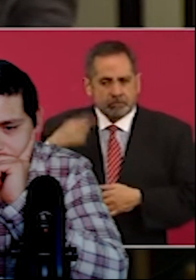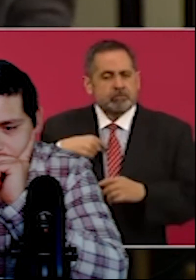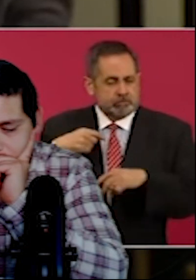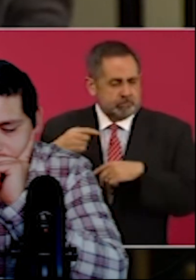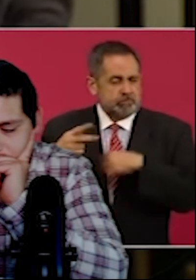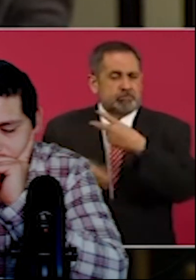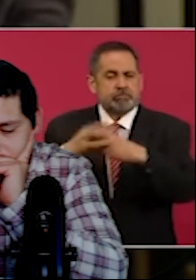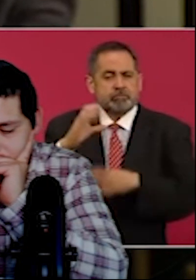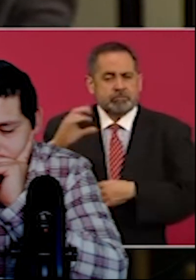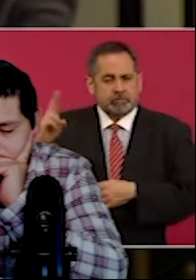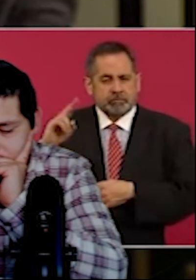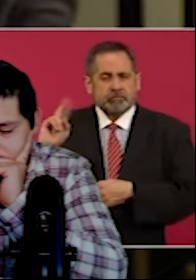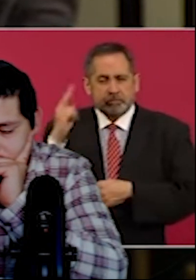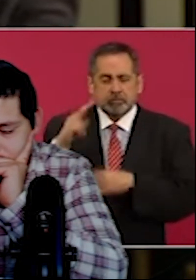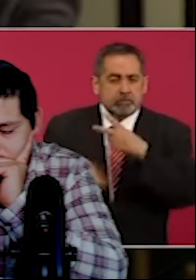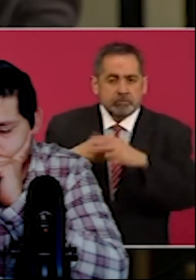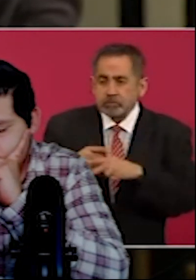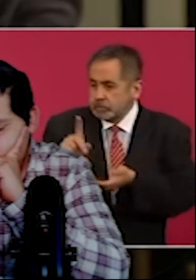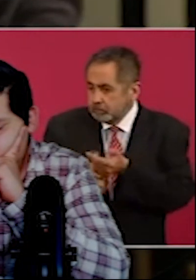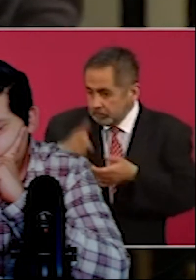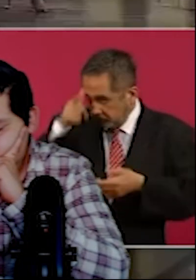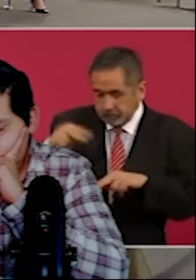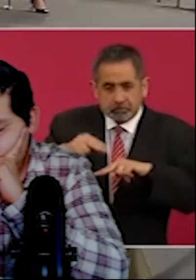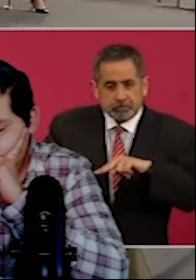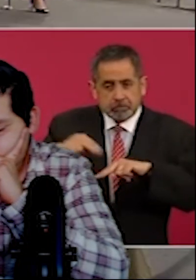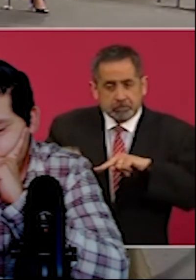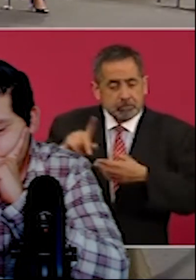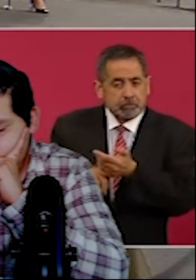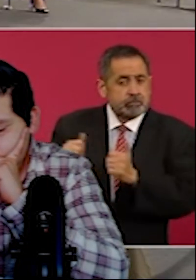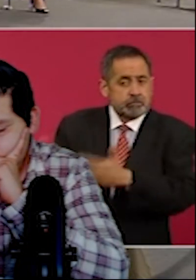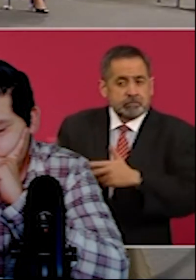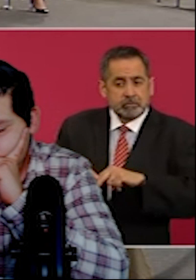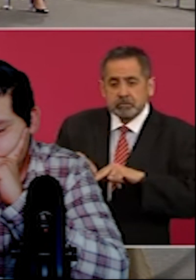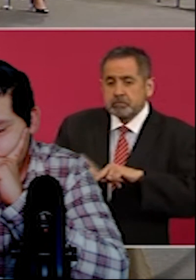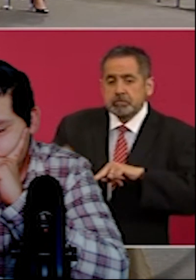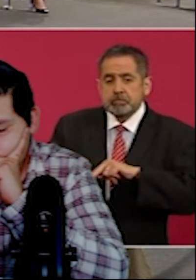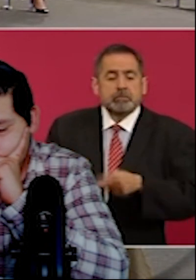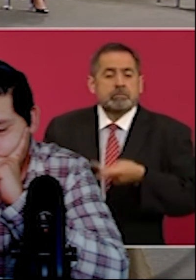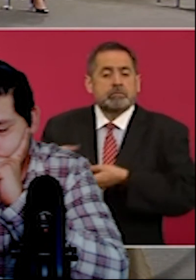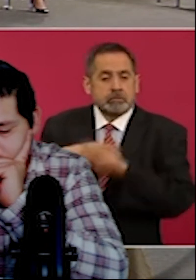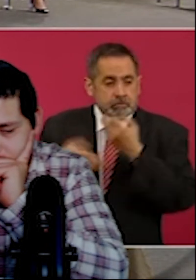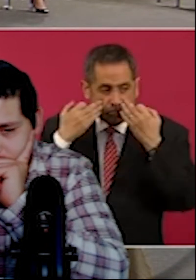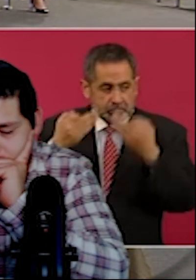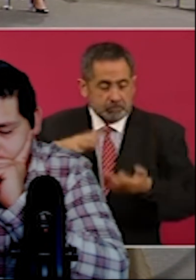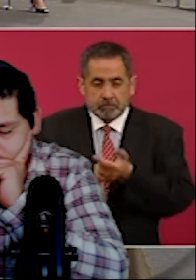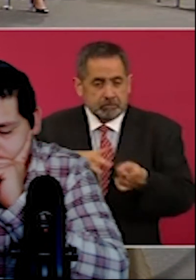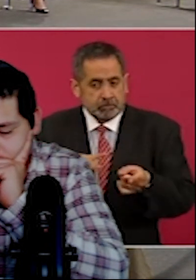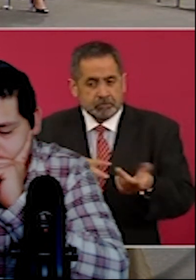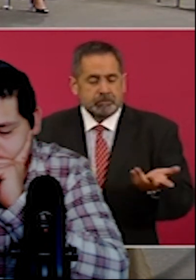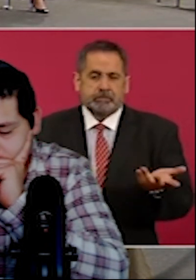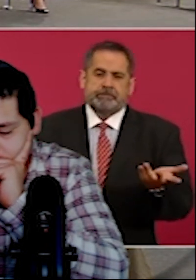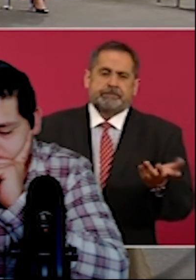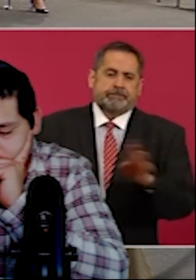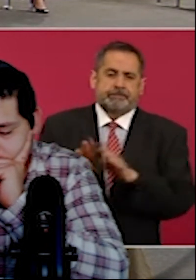estadio de CU y hay una reventa de boletos ahí a la cara de todos, o sea, es algo